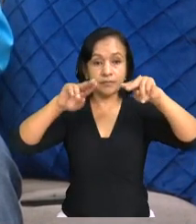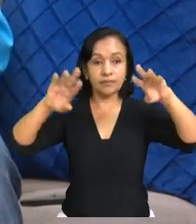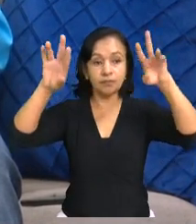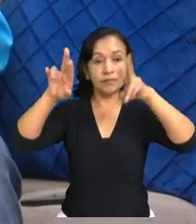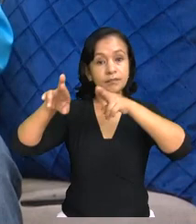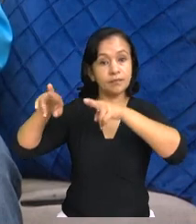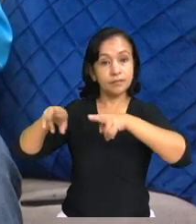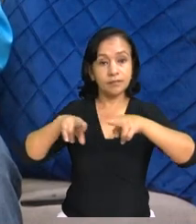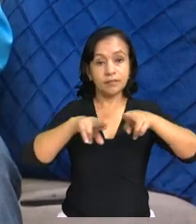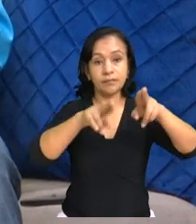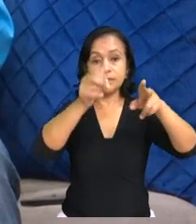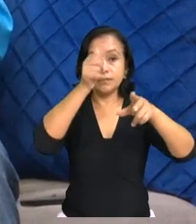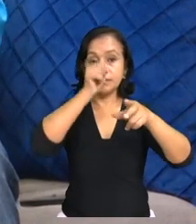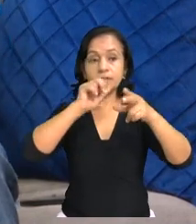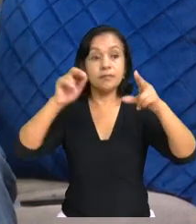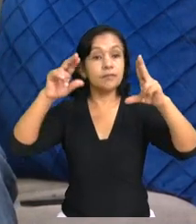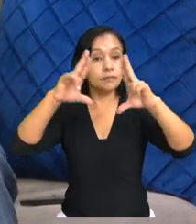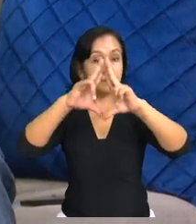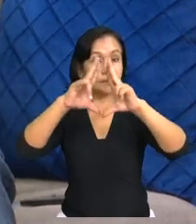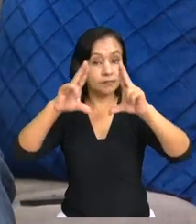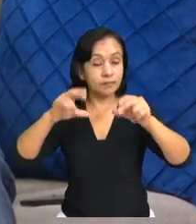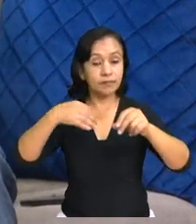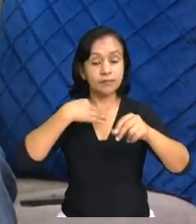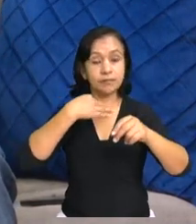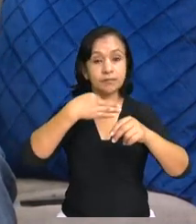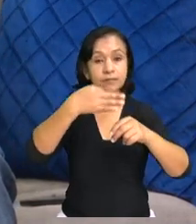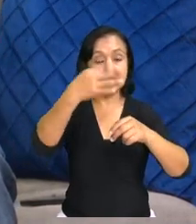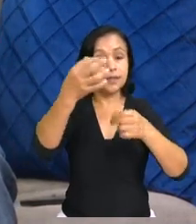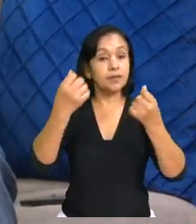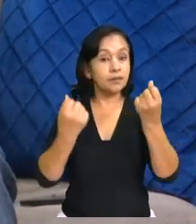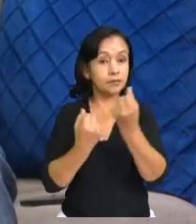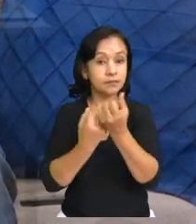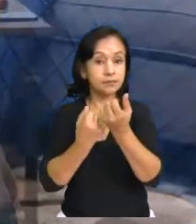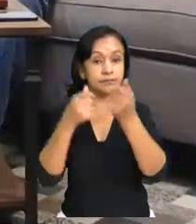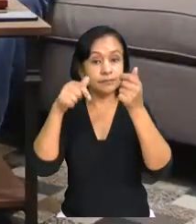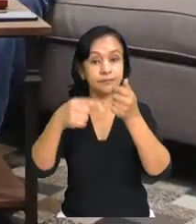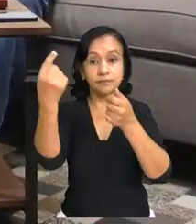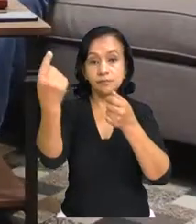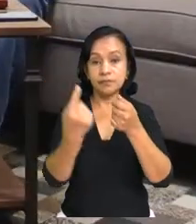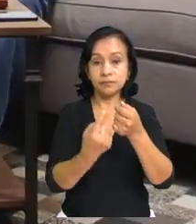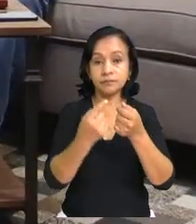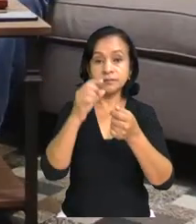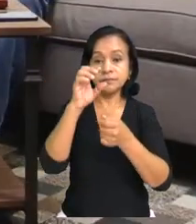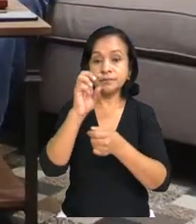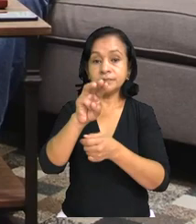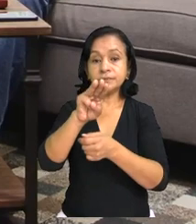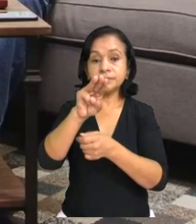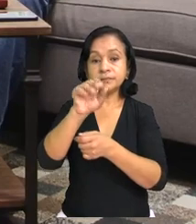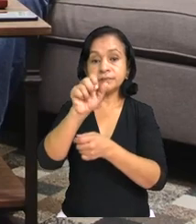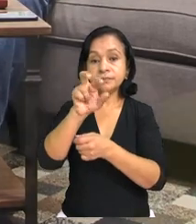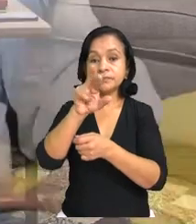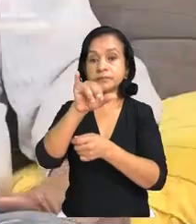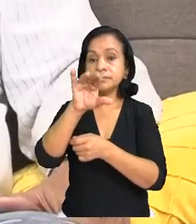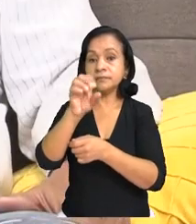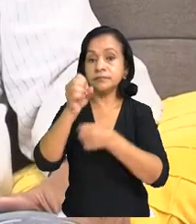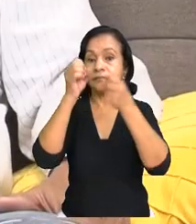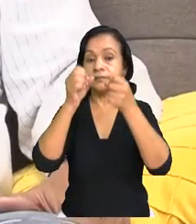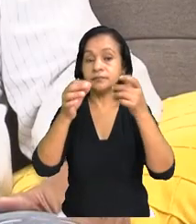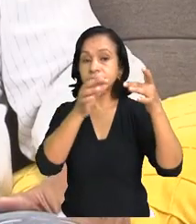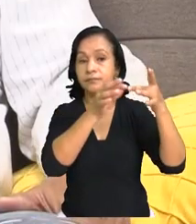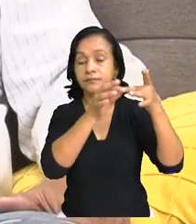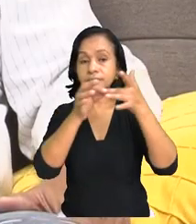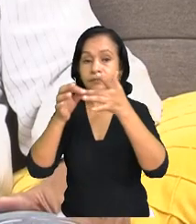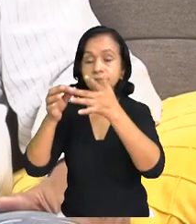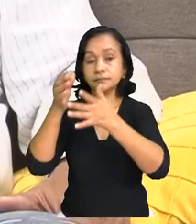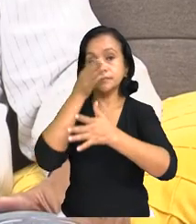tema que además nos proyecta hacia un futuro sostenible, se encuentra con nosotros el compañero Mario Castro Merlo, quien es especialista en